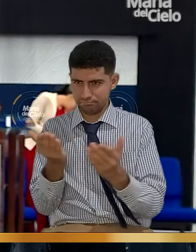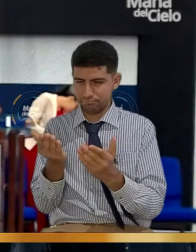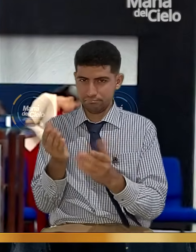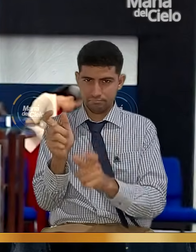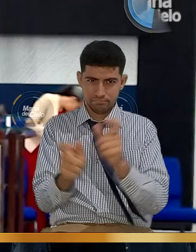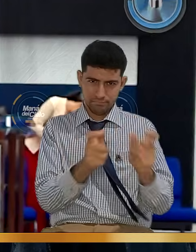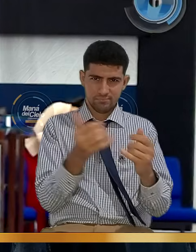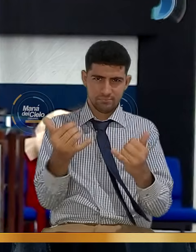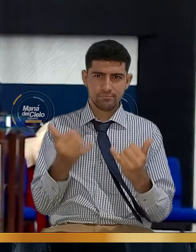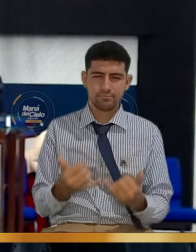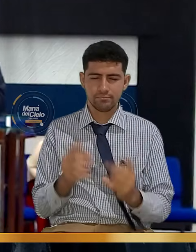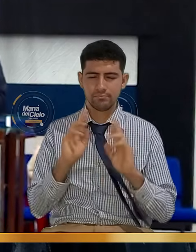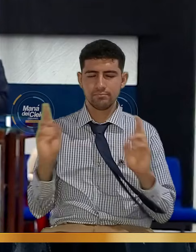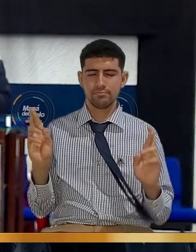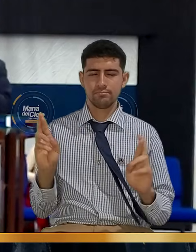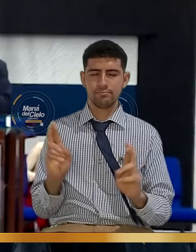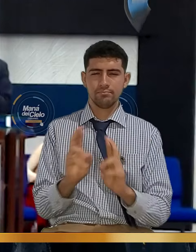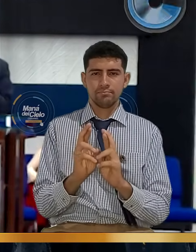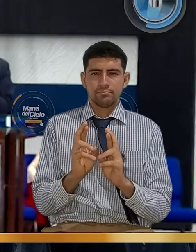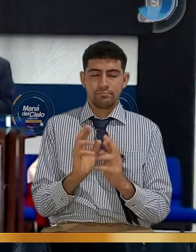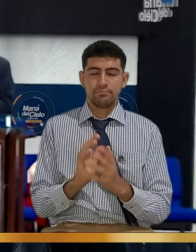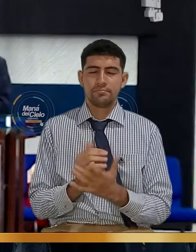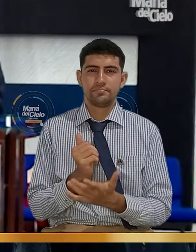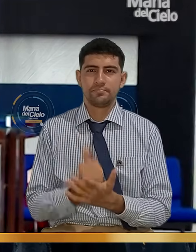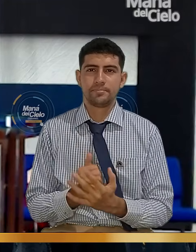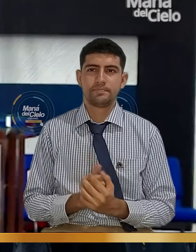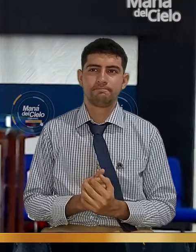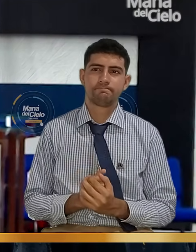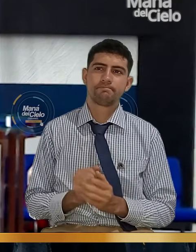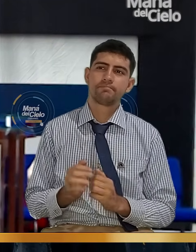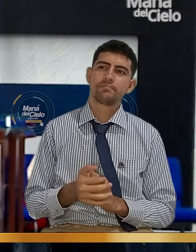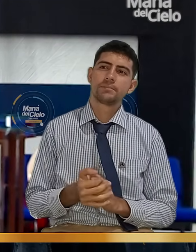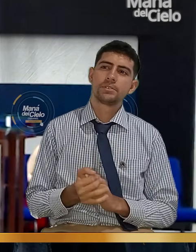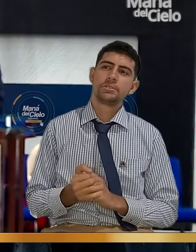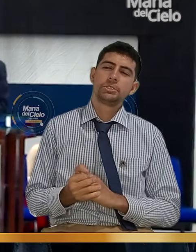bondad. Un saludo especial también a los amigos que están aquí.